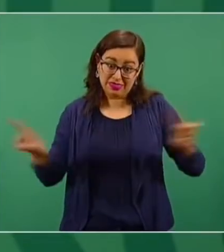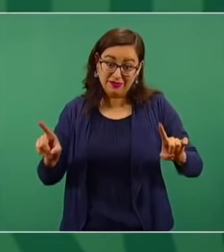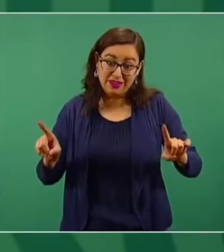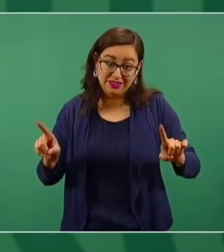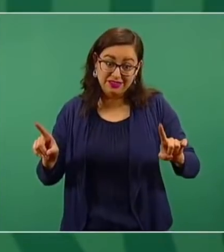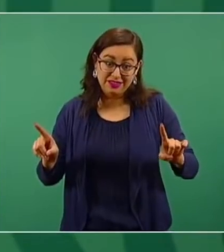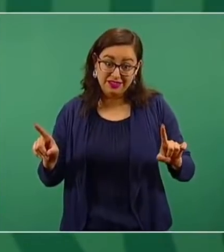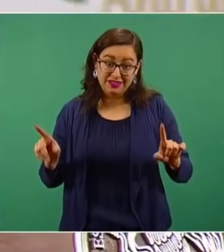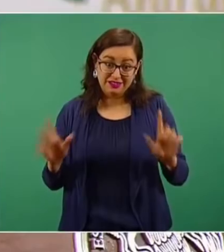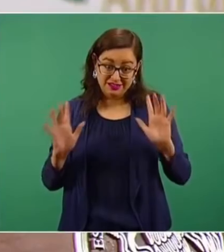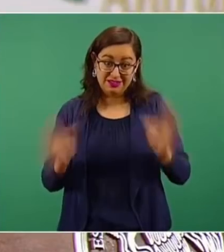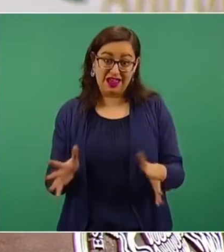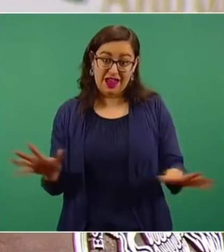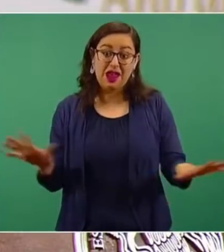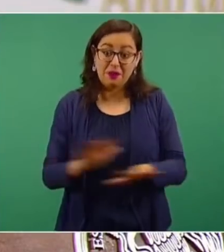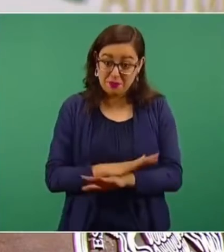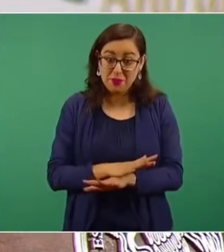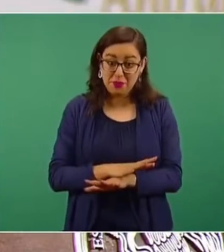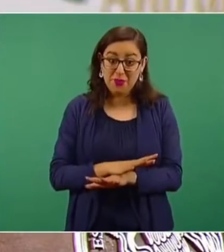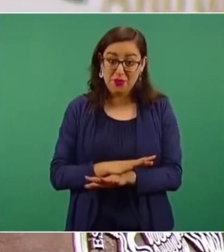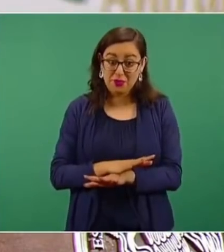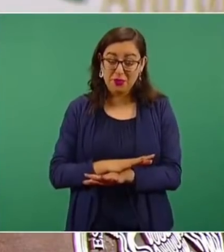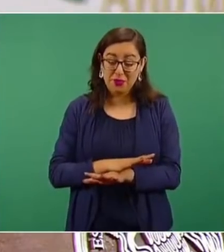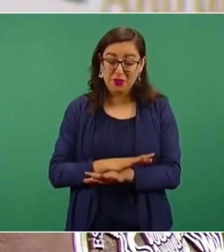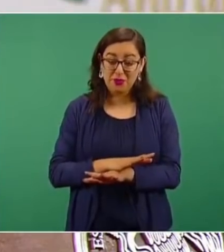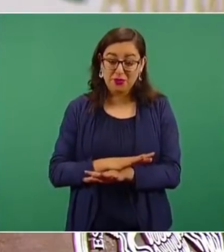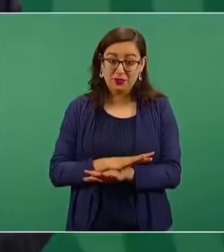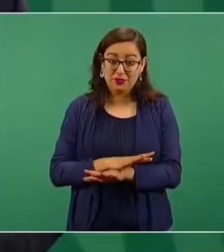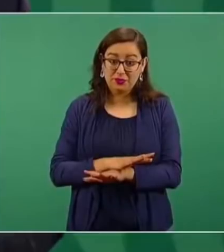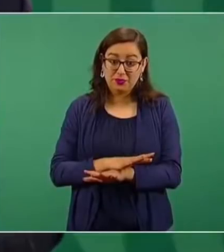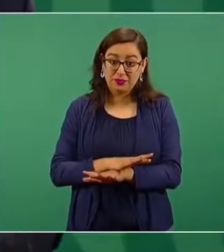Ahora se está dando